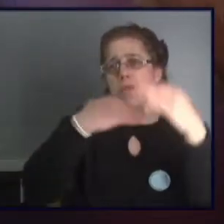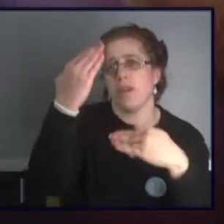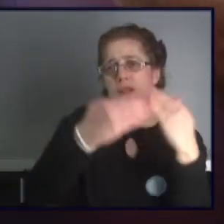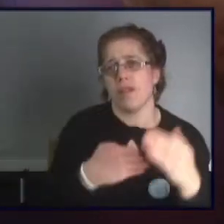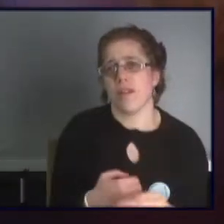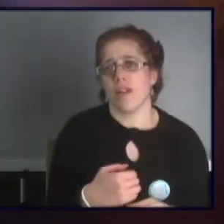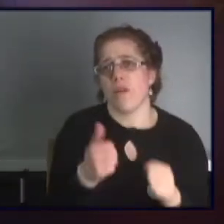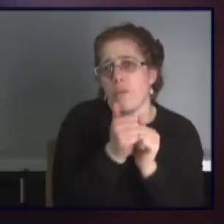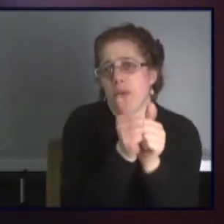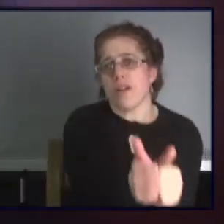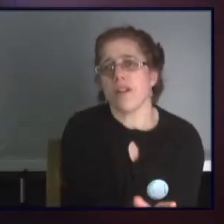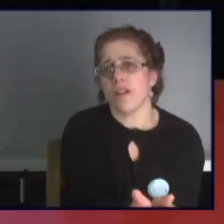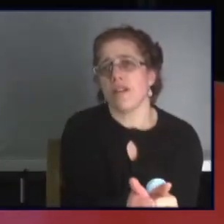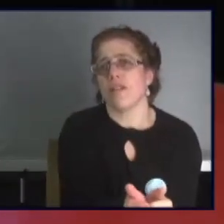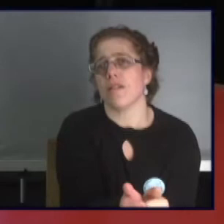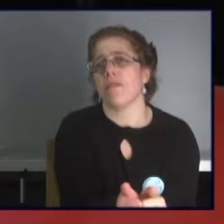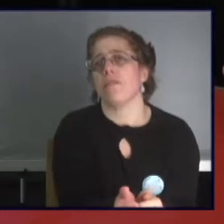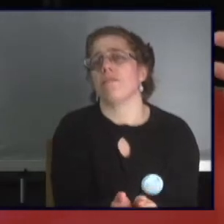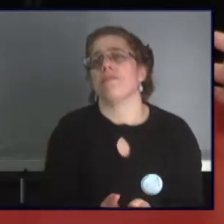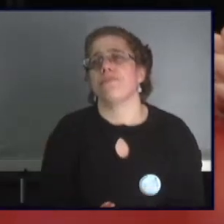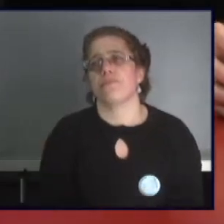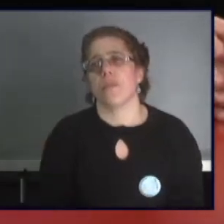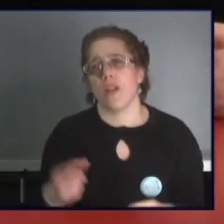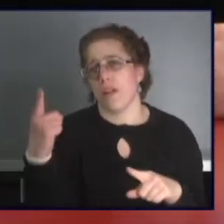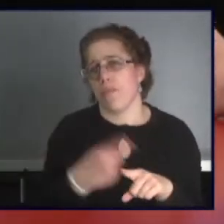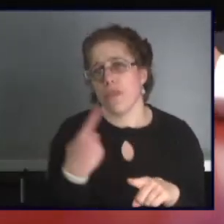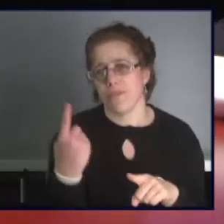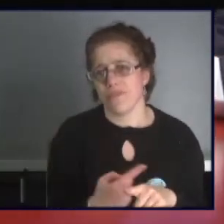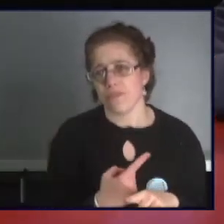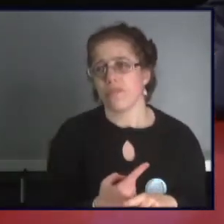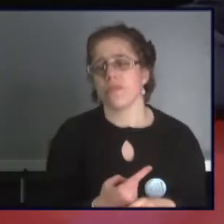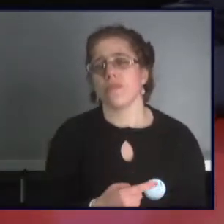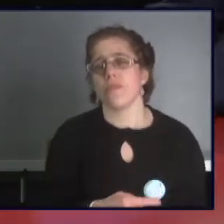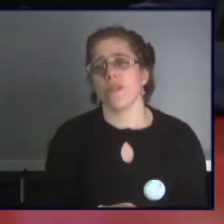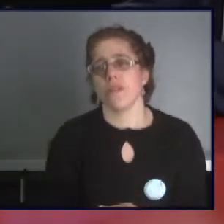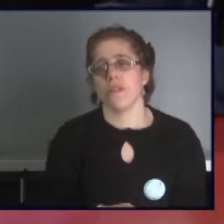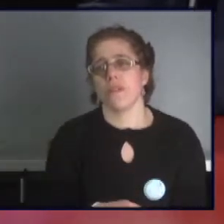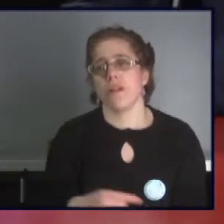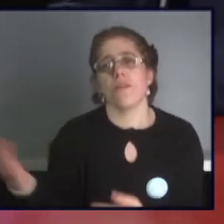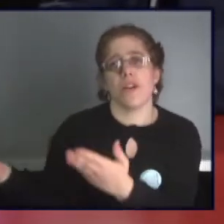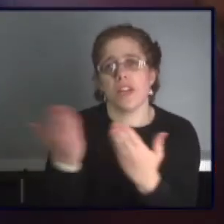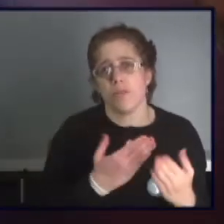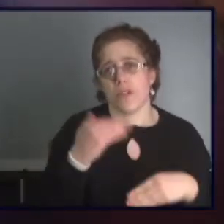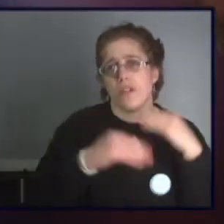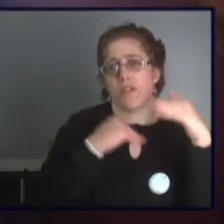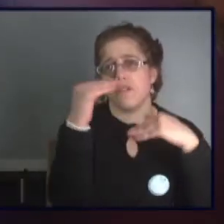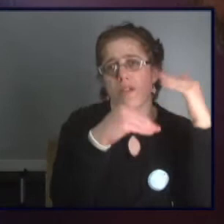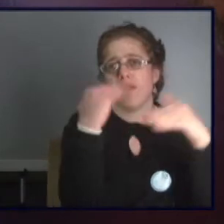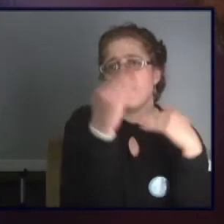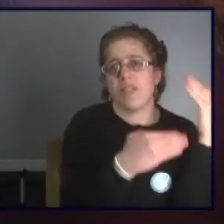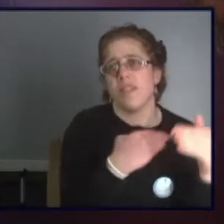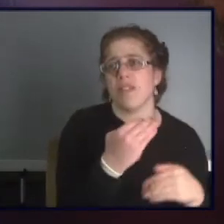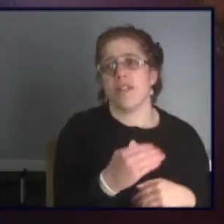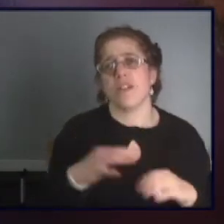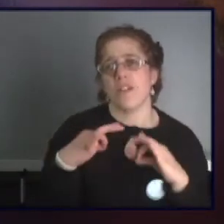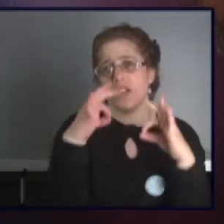cantidad de compañeros militando y entonces bueno nos venimos desarrollando vamos a ver si